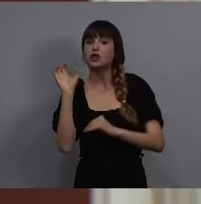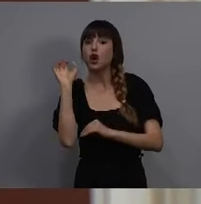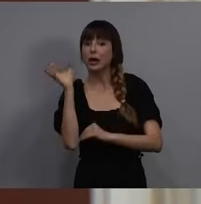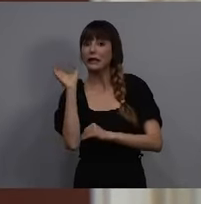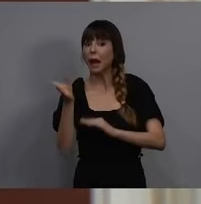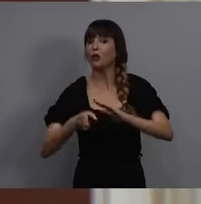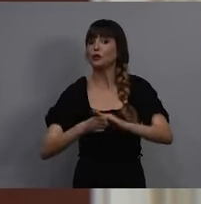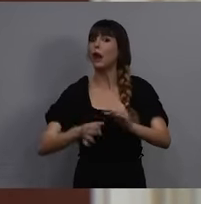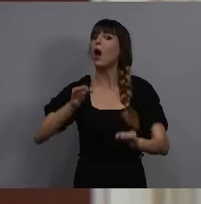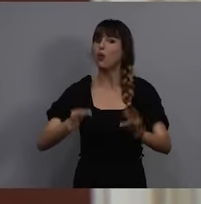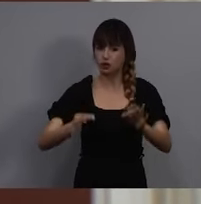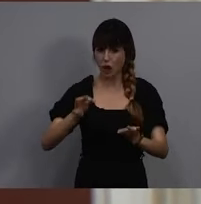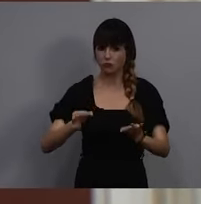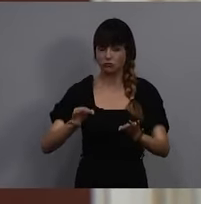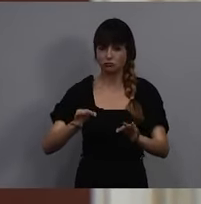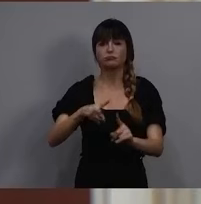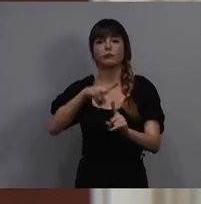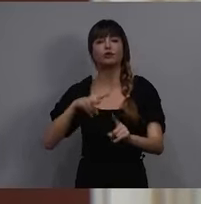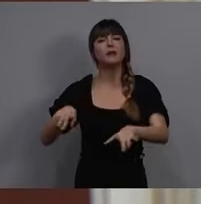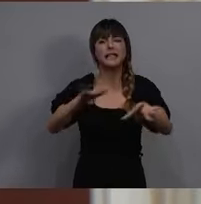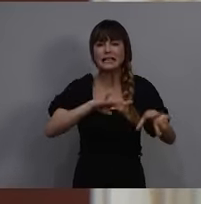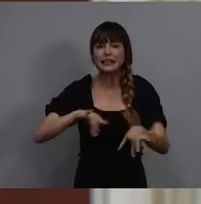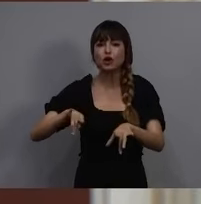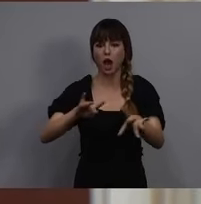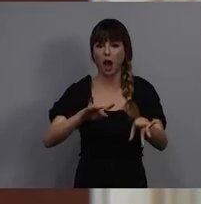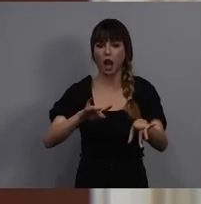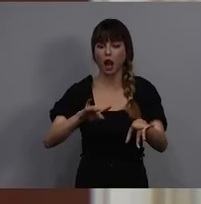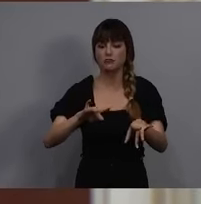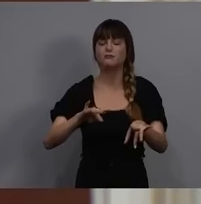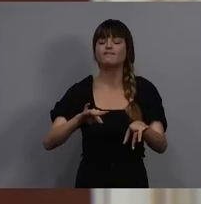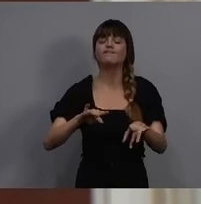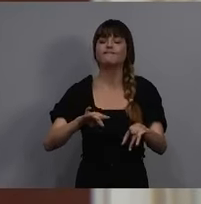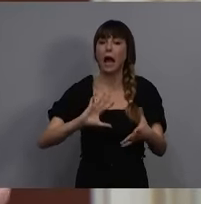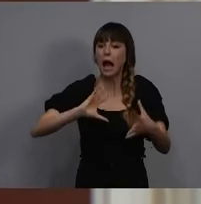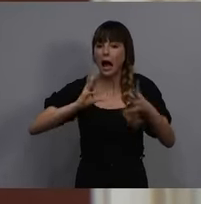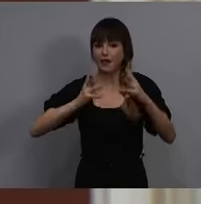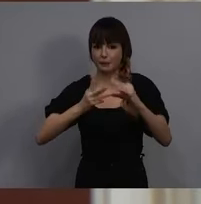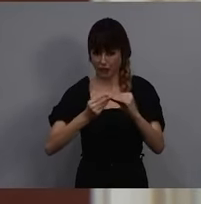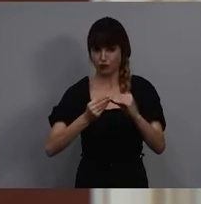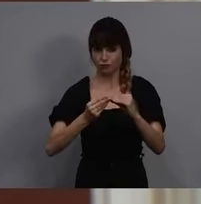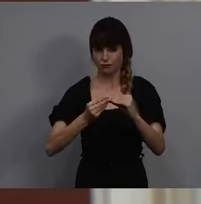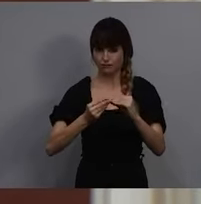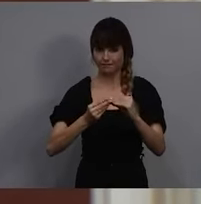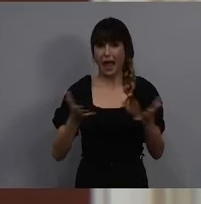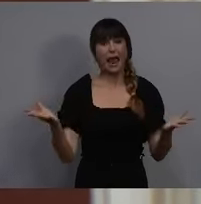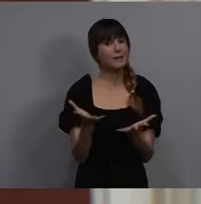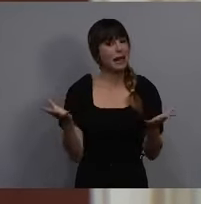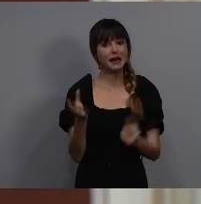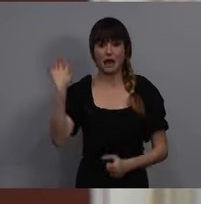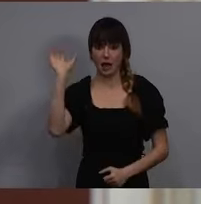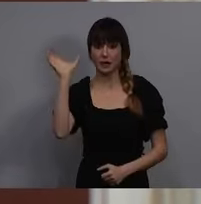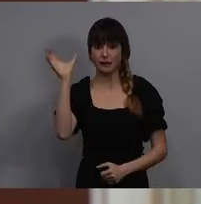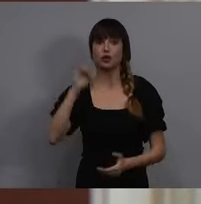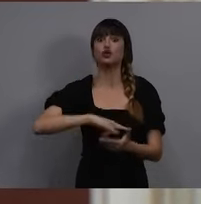justa sobre todo desde el punto de vista territorial para ayudar a mitigar y también adaptarnos a los efectos de la emergencia climática y hacer